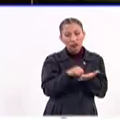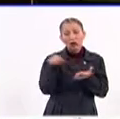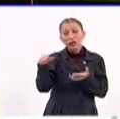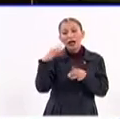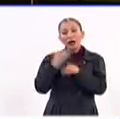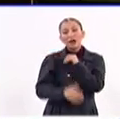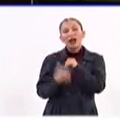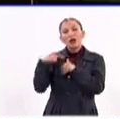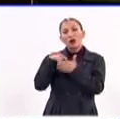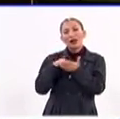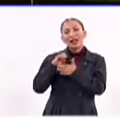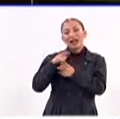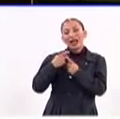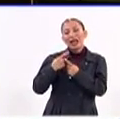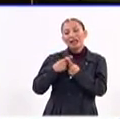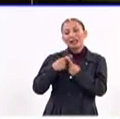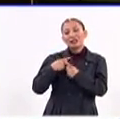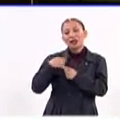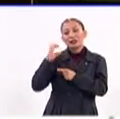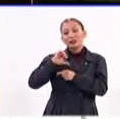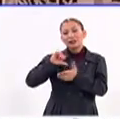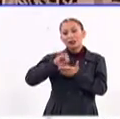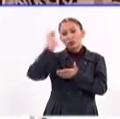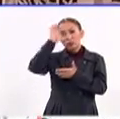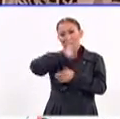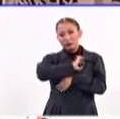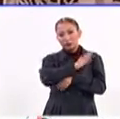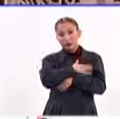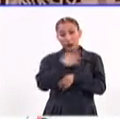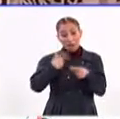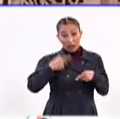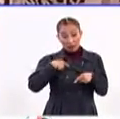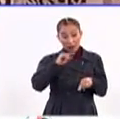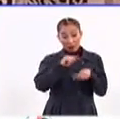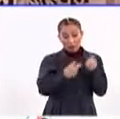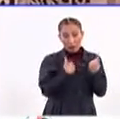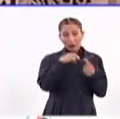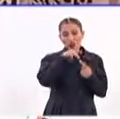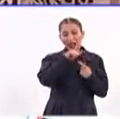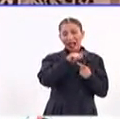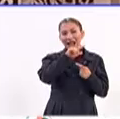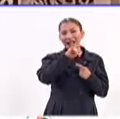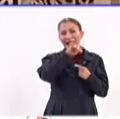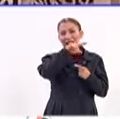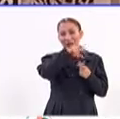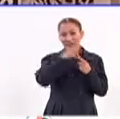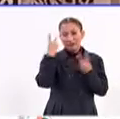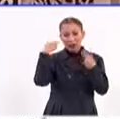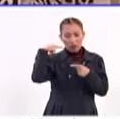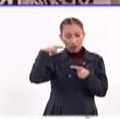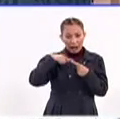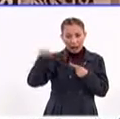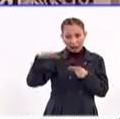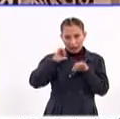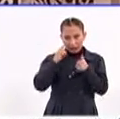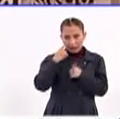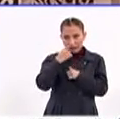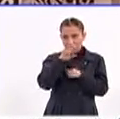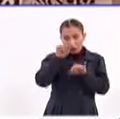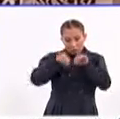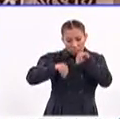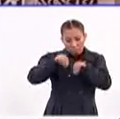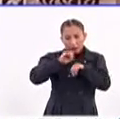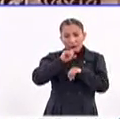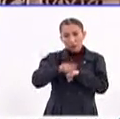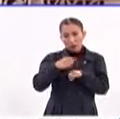y cerrarán en el espacio X del Centro Cultural de España. Las personas que van a estar son Mónica Leiva, que viene de Guadalajara. Ella es artista visual y